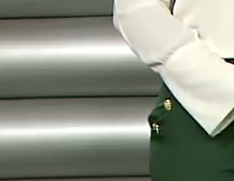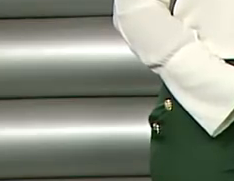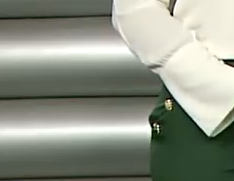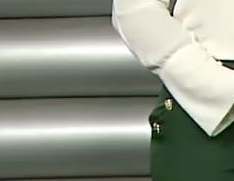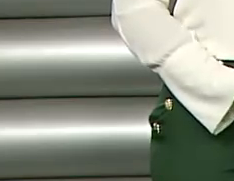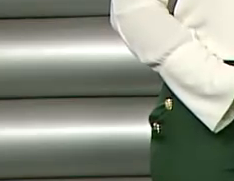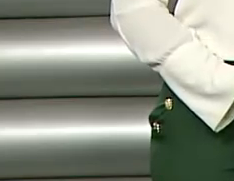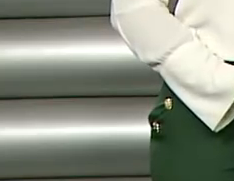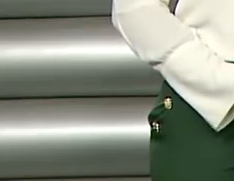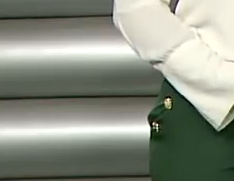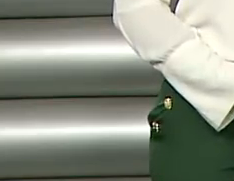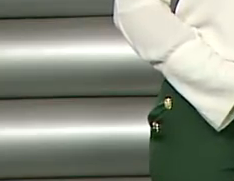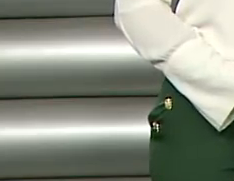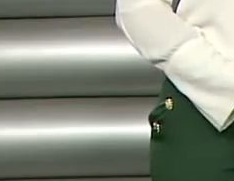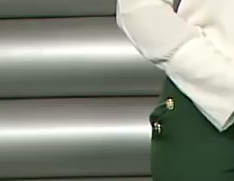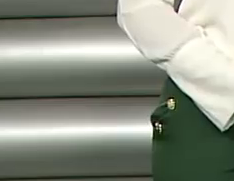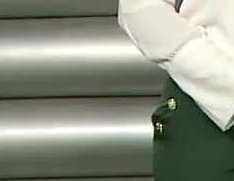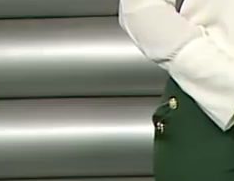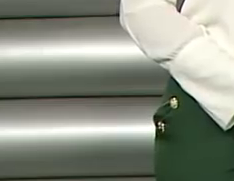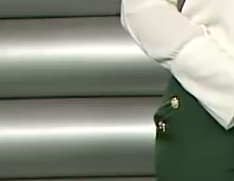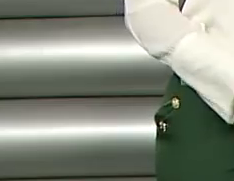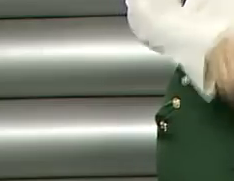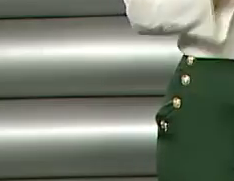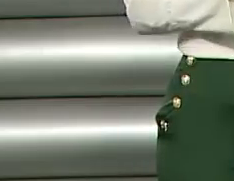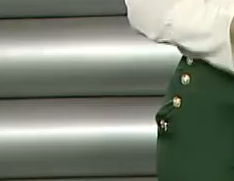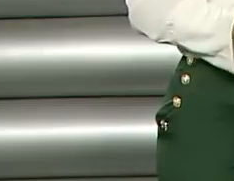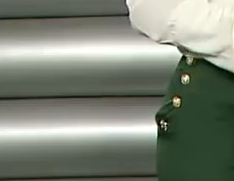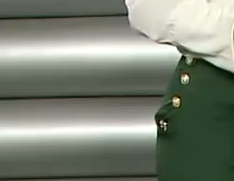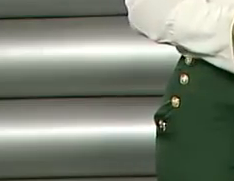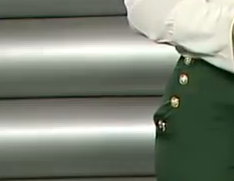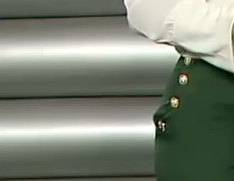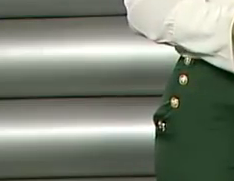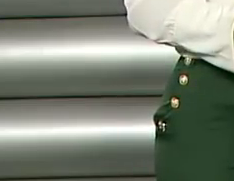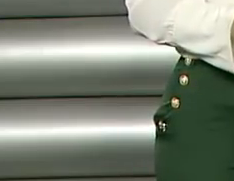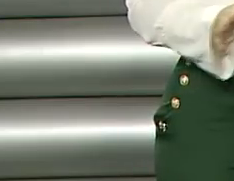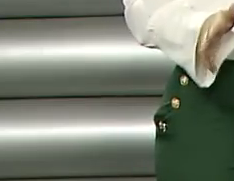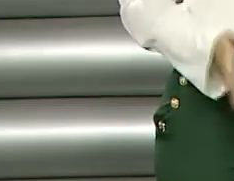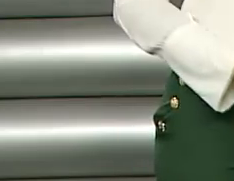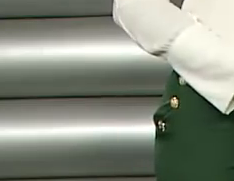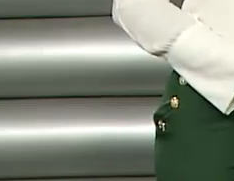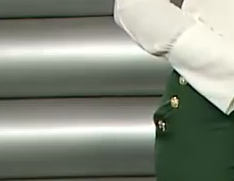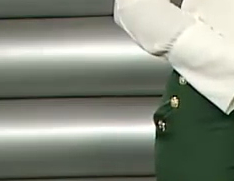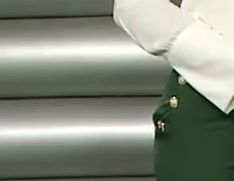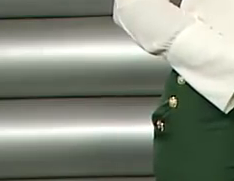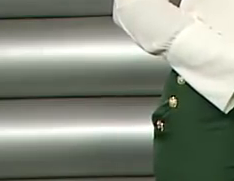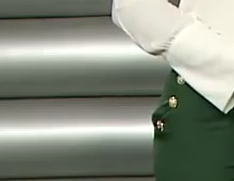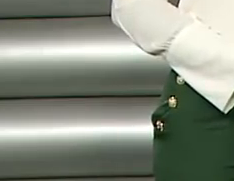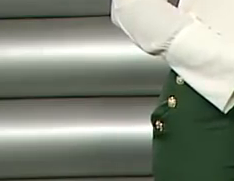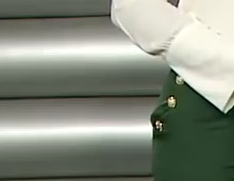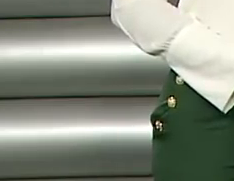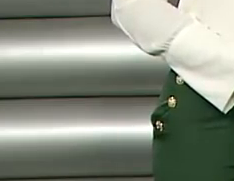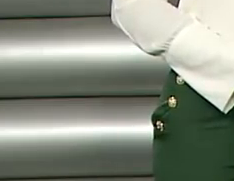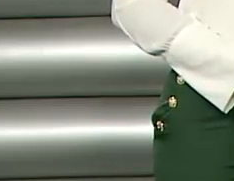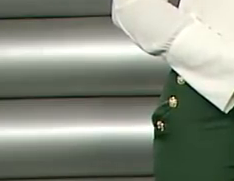colombiano. Mientras en San Lorenzo, Esmeraldas, las Fuerzas Armadas evitaron la detonación de un artefacto explosivo.